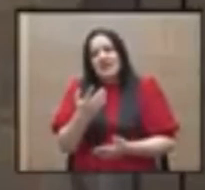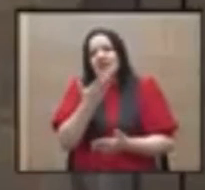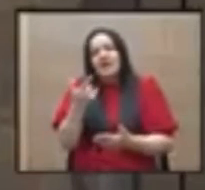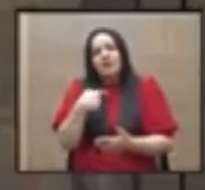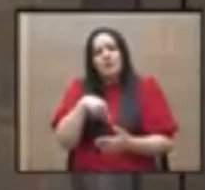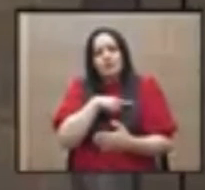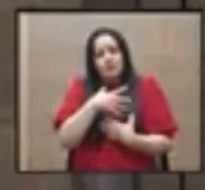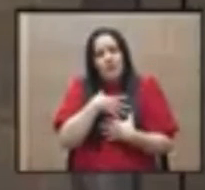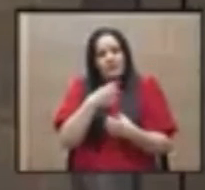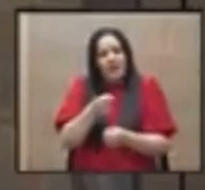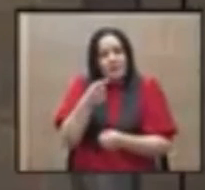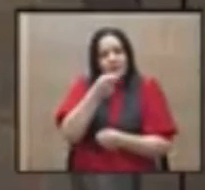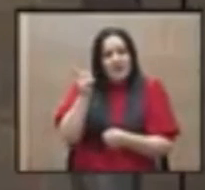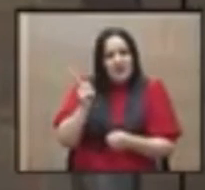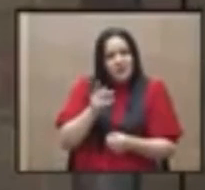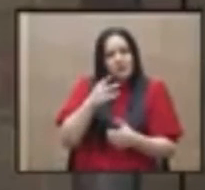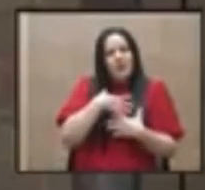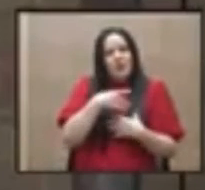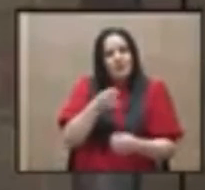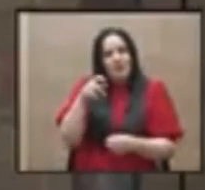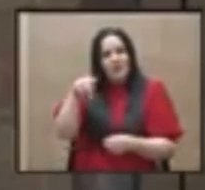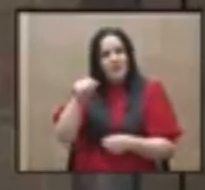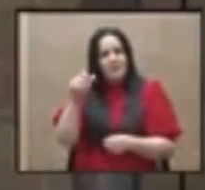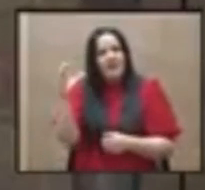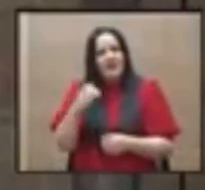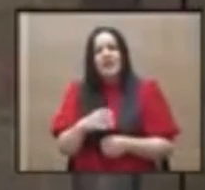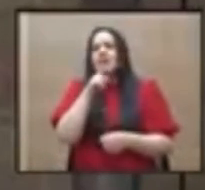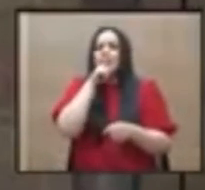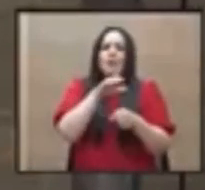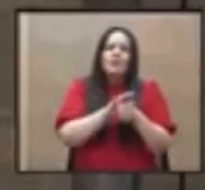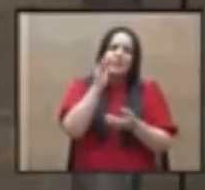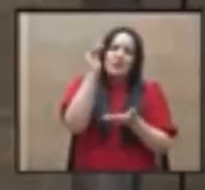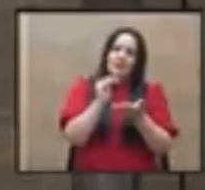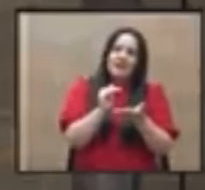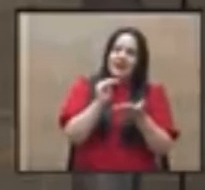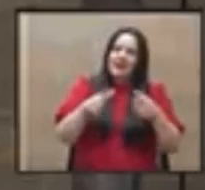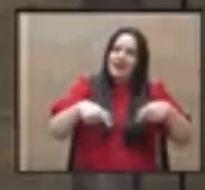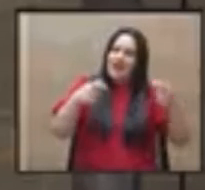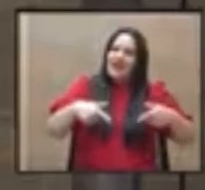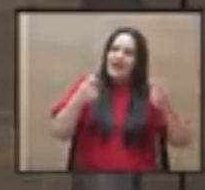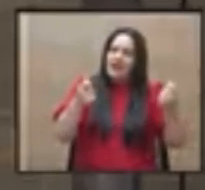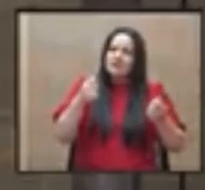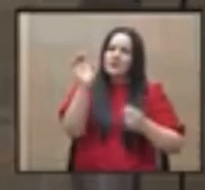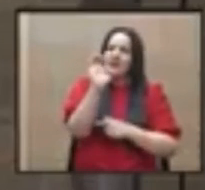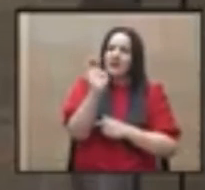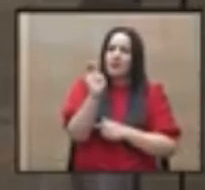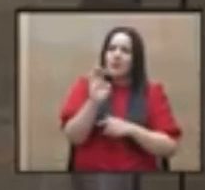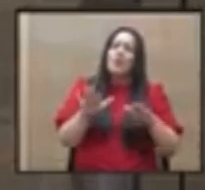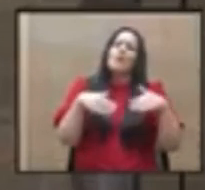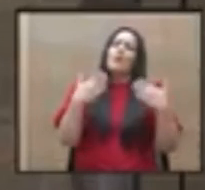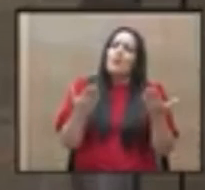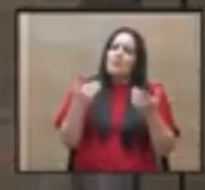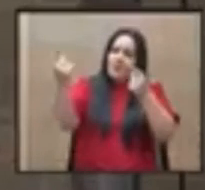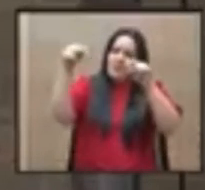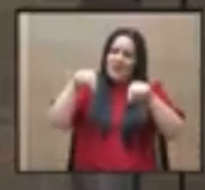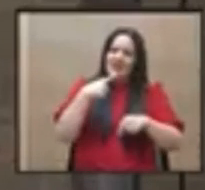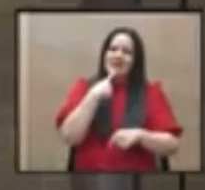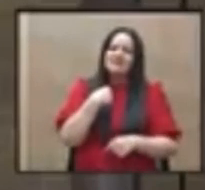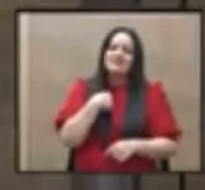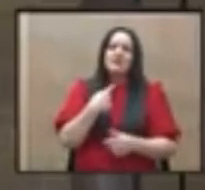PAC, que prometen recortar el gasto en enero. ¿Con qué cara vienen a decirnos una cosa de estas después